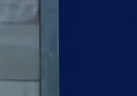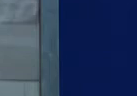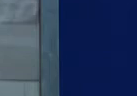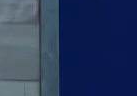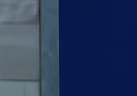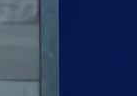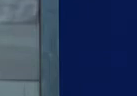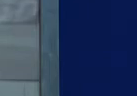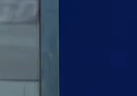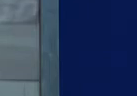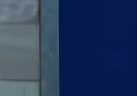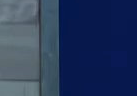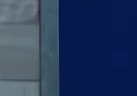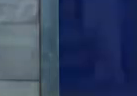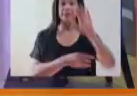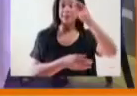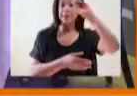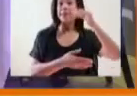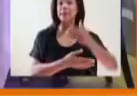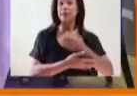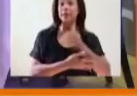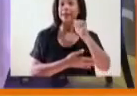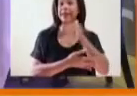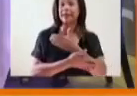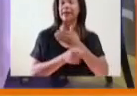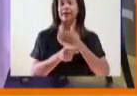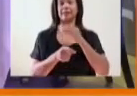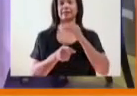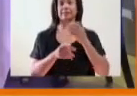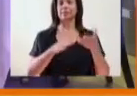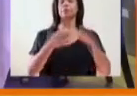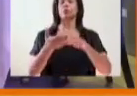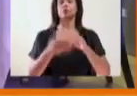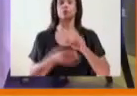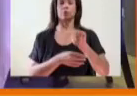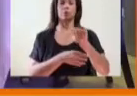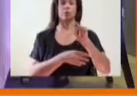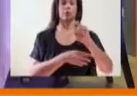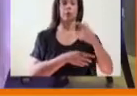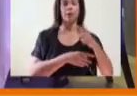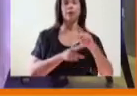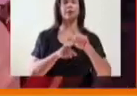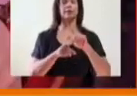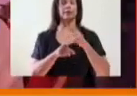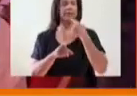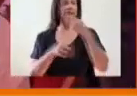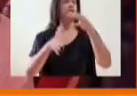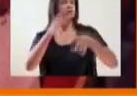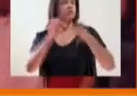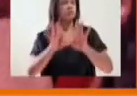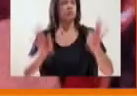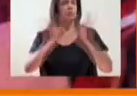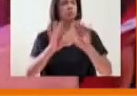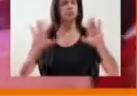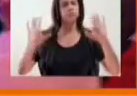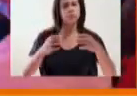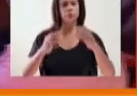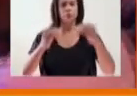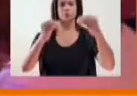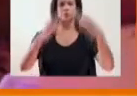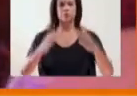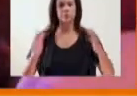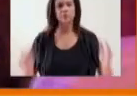educación con el 4% el consejo económico nacional